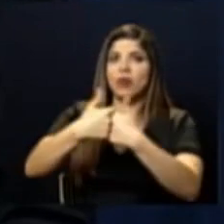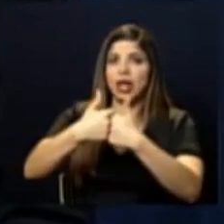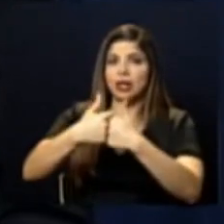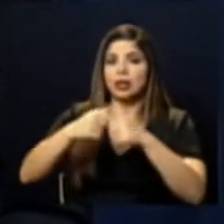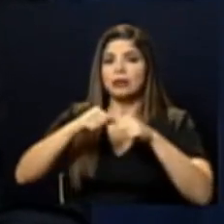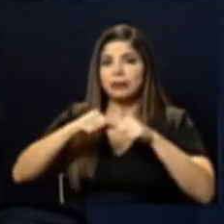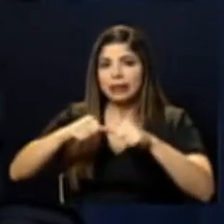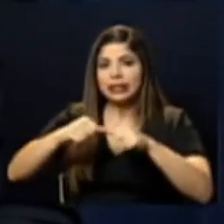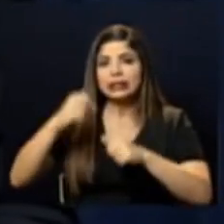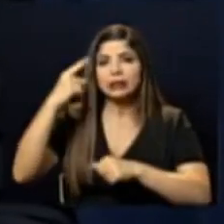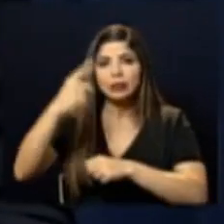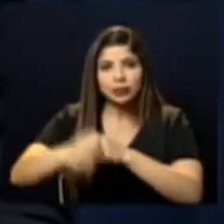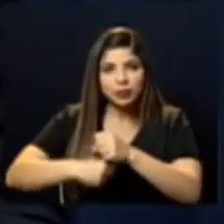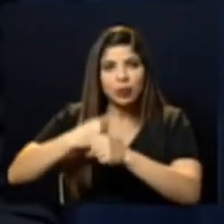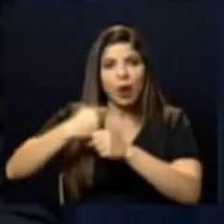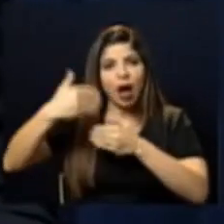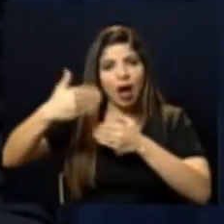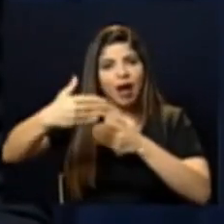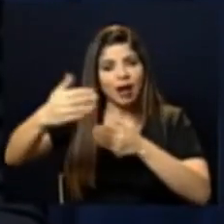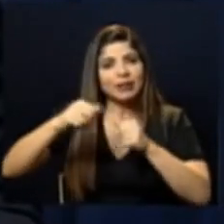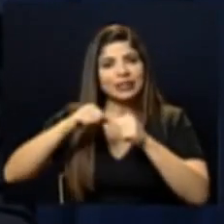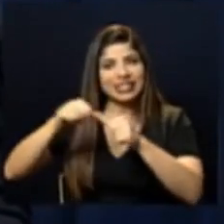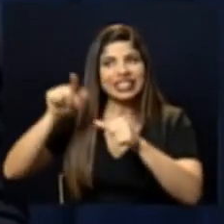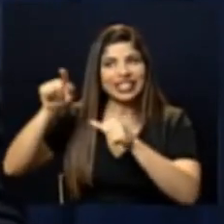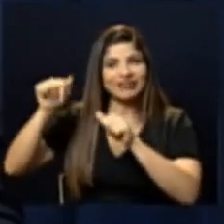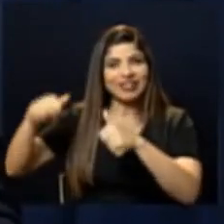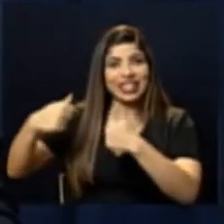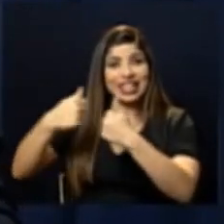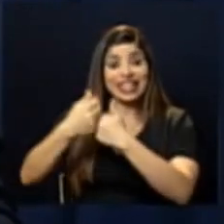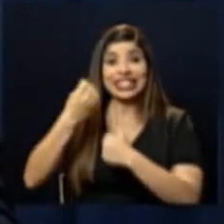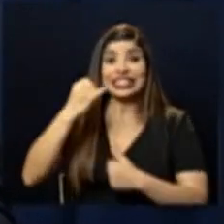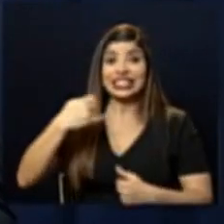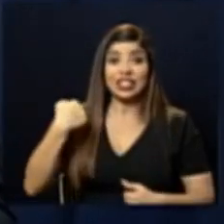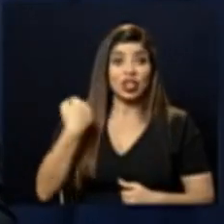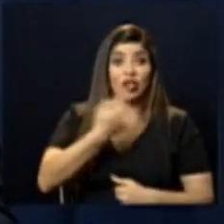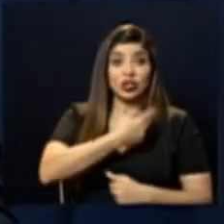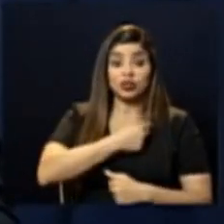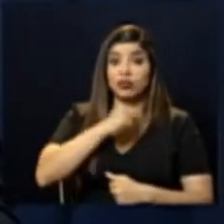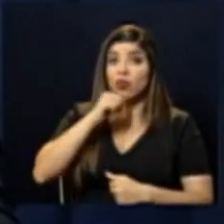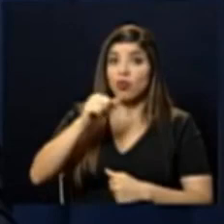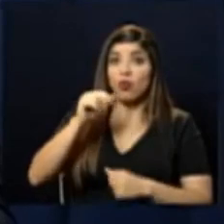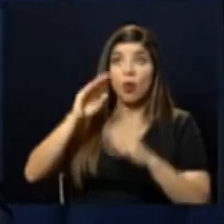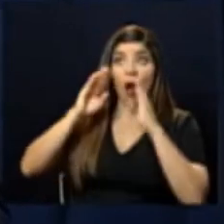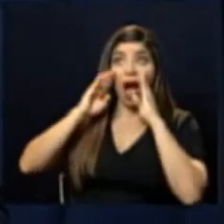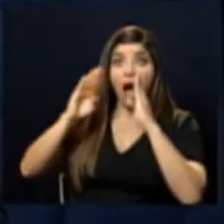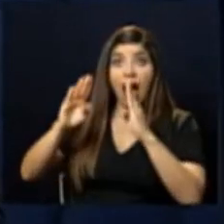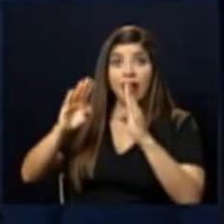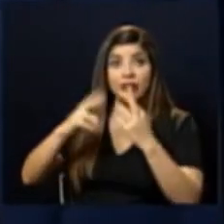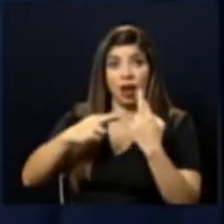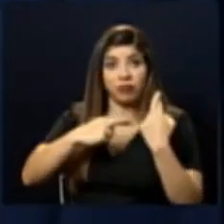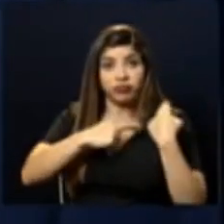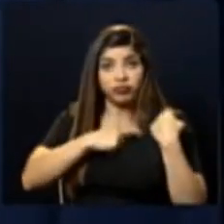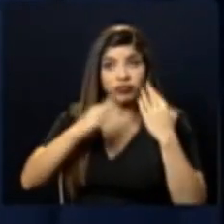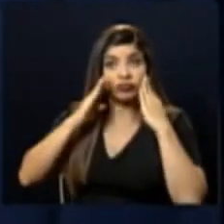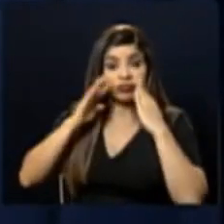siendo en los años siguientes, si no lo atendemos de forma decidida y responsable.